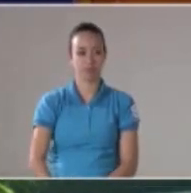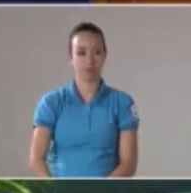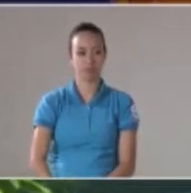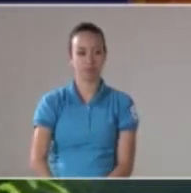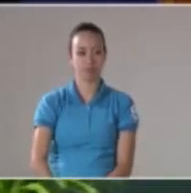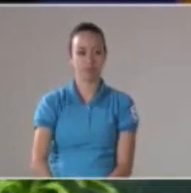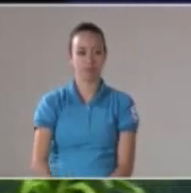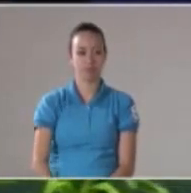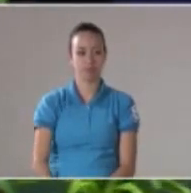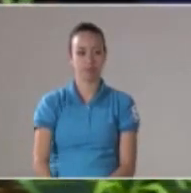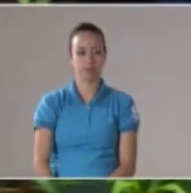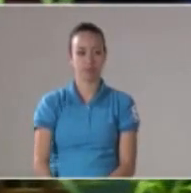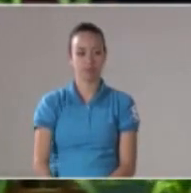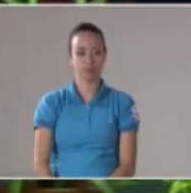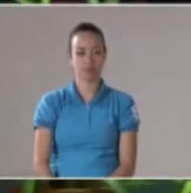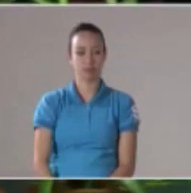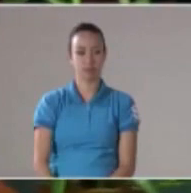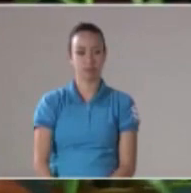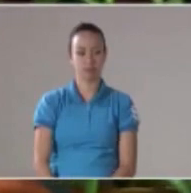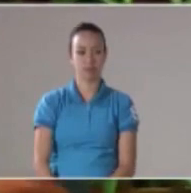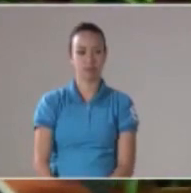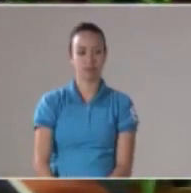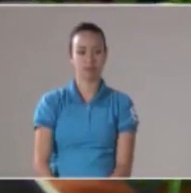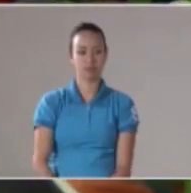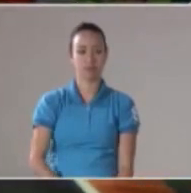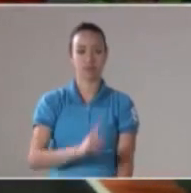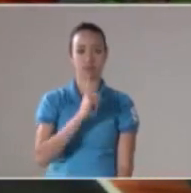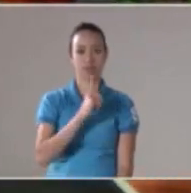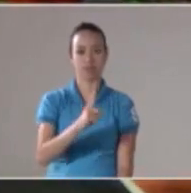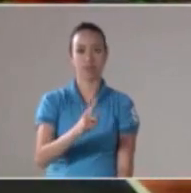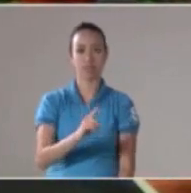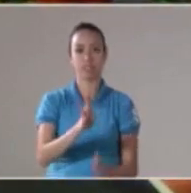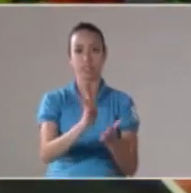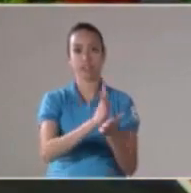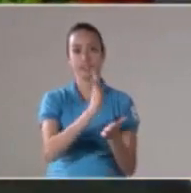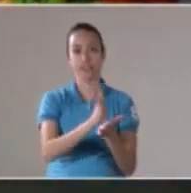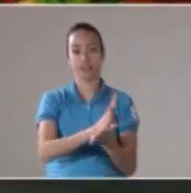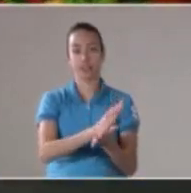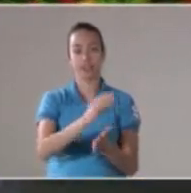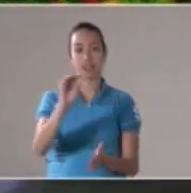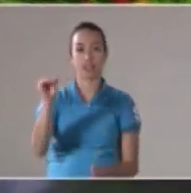Mire, pues, dice la Biblia que el buen nombre